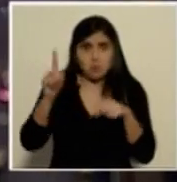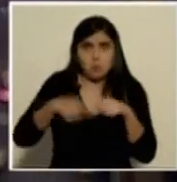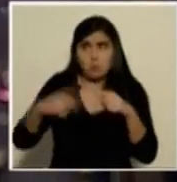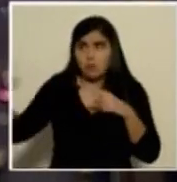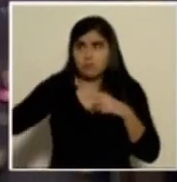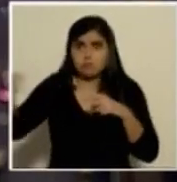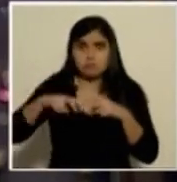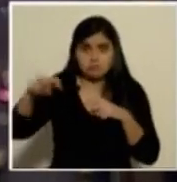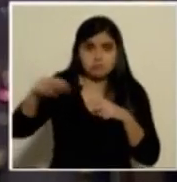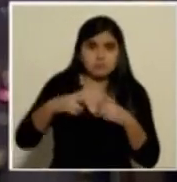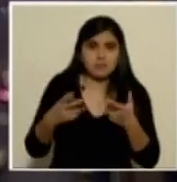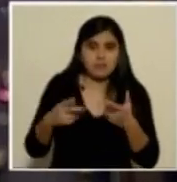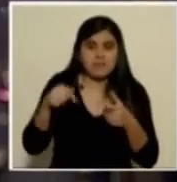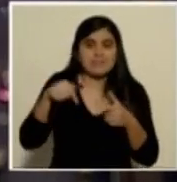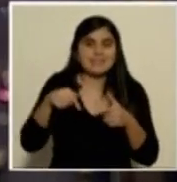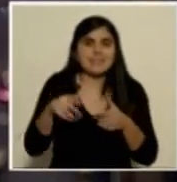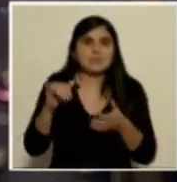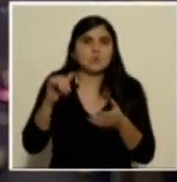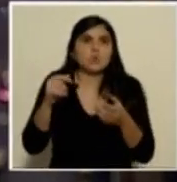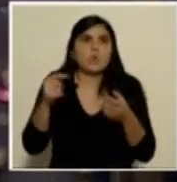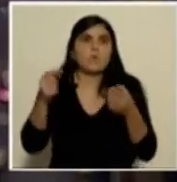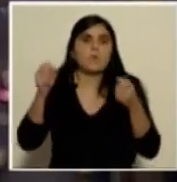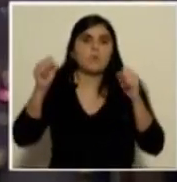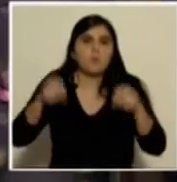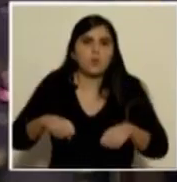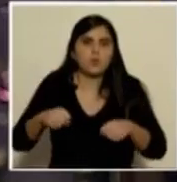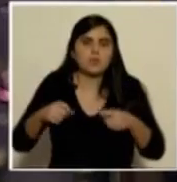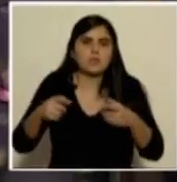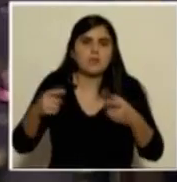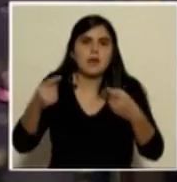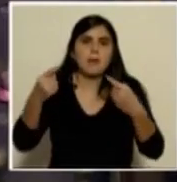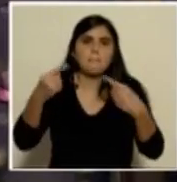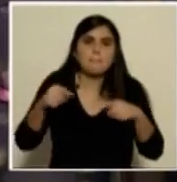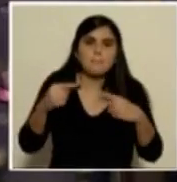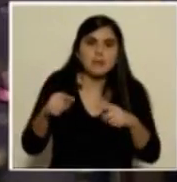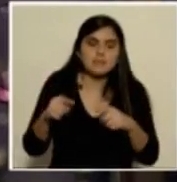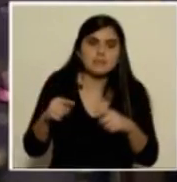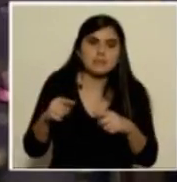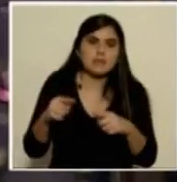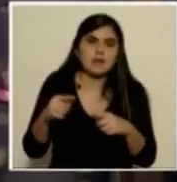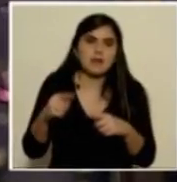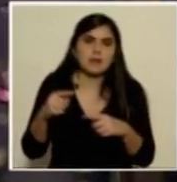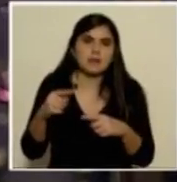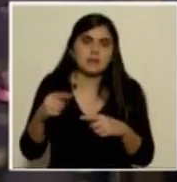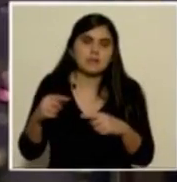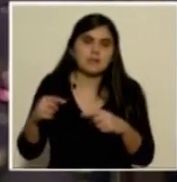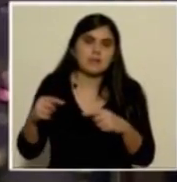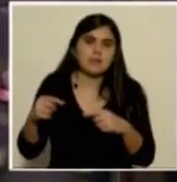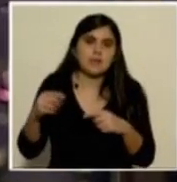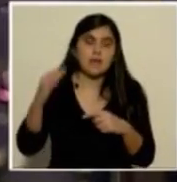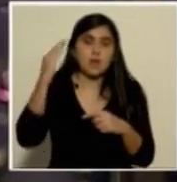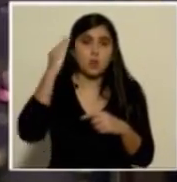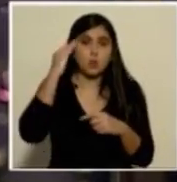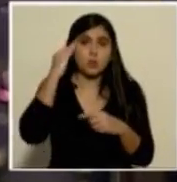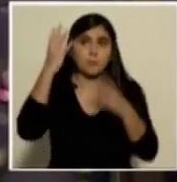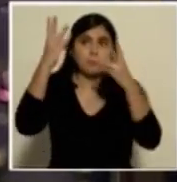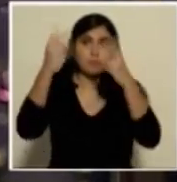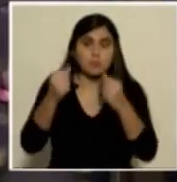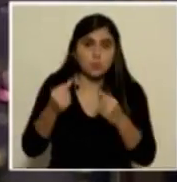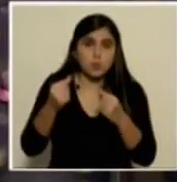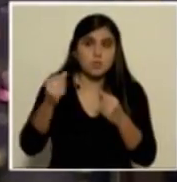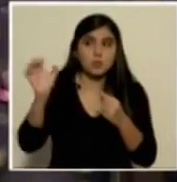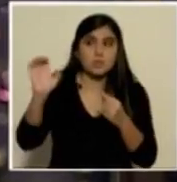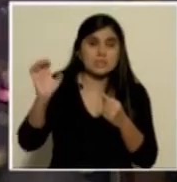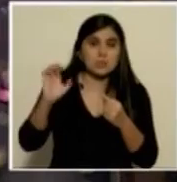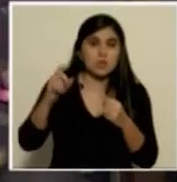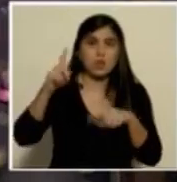podría provocar que casos tan importantes como el conocimiento del presupuesto extraordinario no se vean.